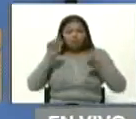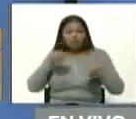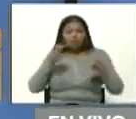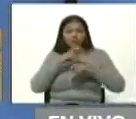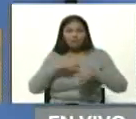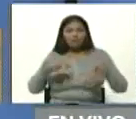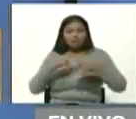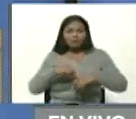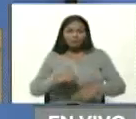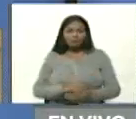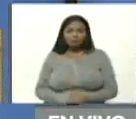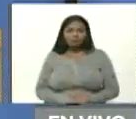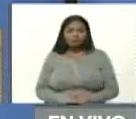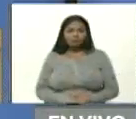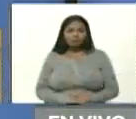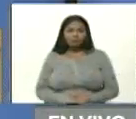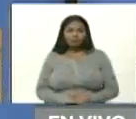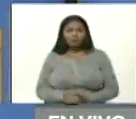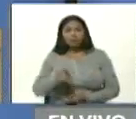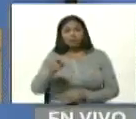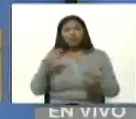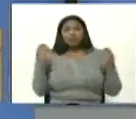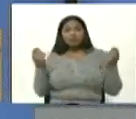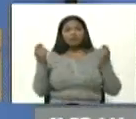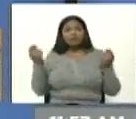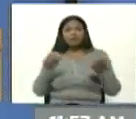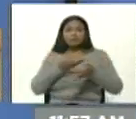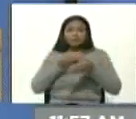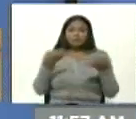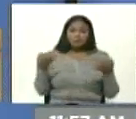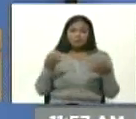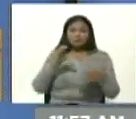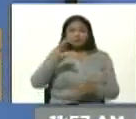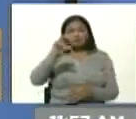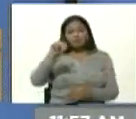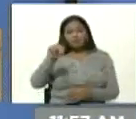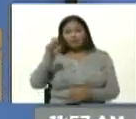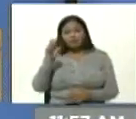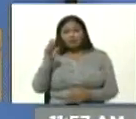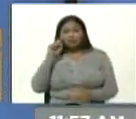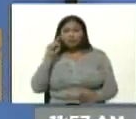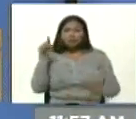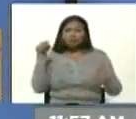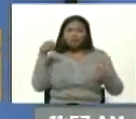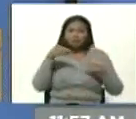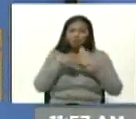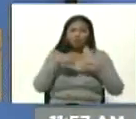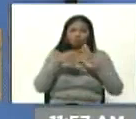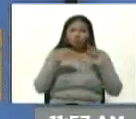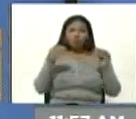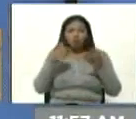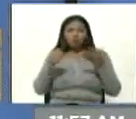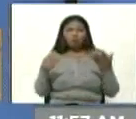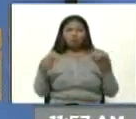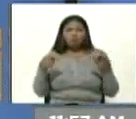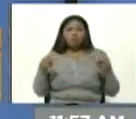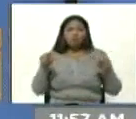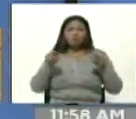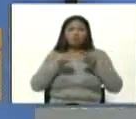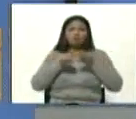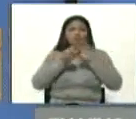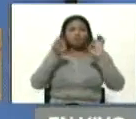revisar. Una jornada extraordinaria. El CNE cumplió con lo establecido